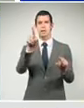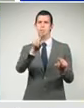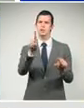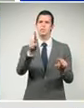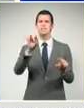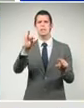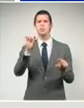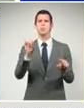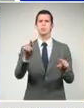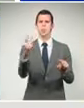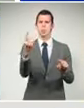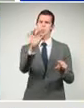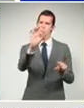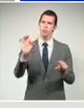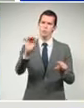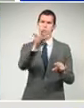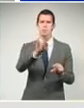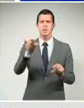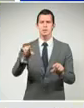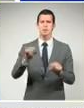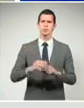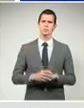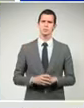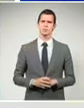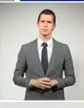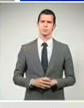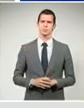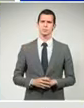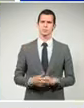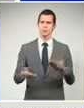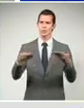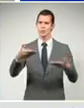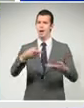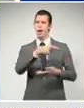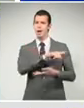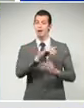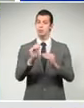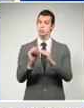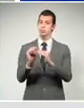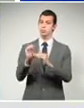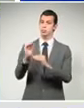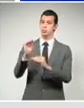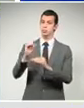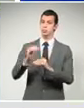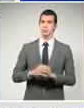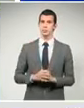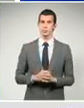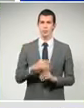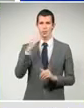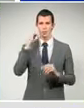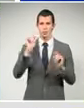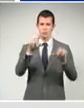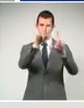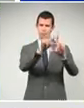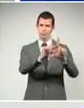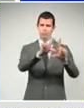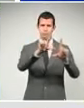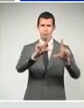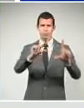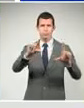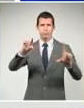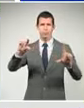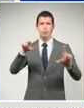117,1, superior a la del día de ayer. Y se expresa ahí en el gráfico donde